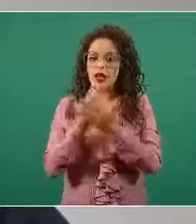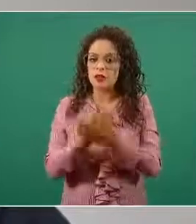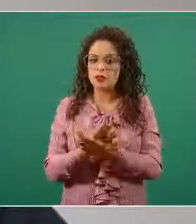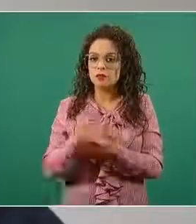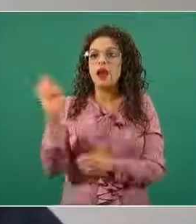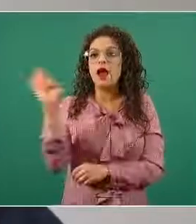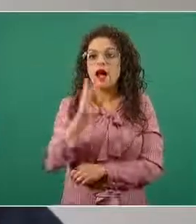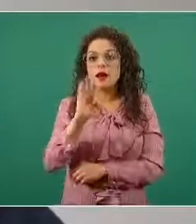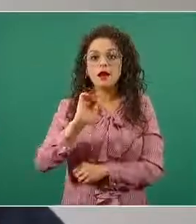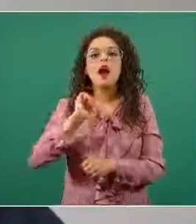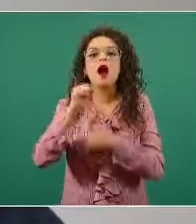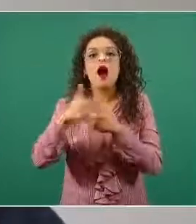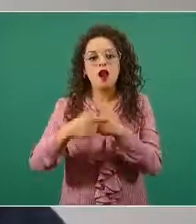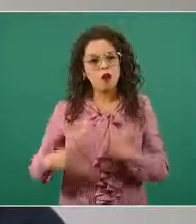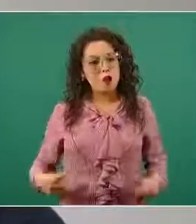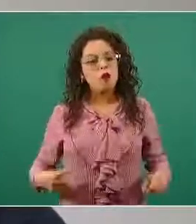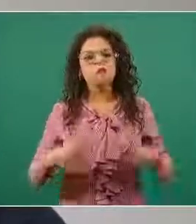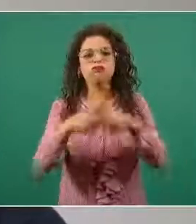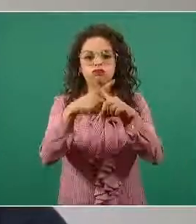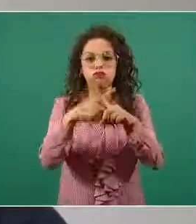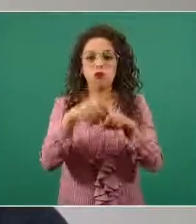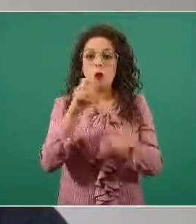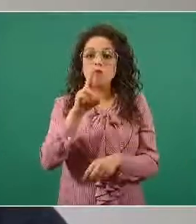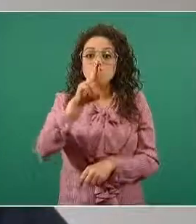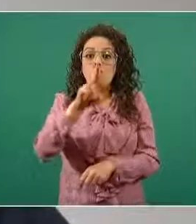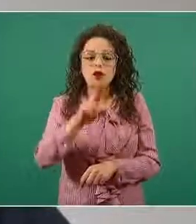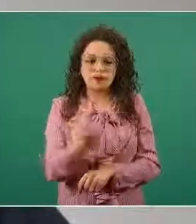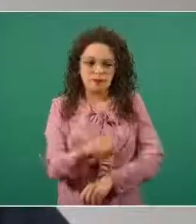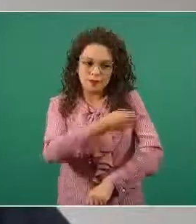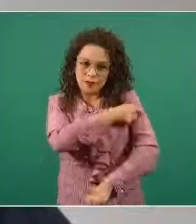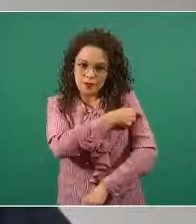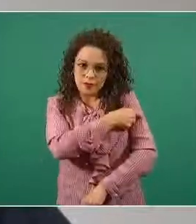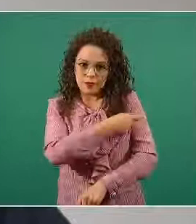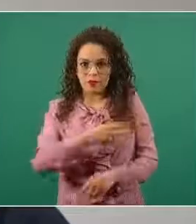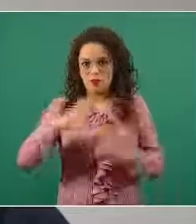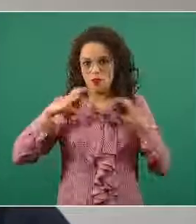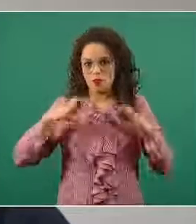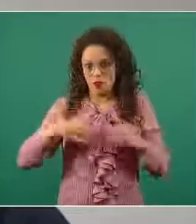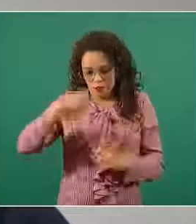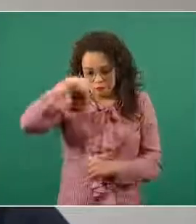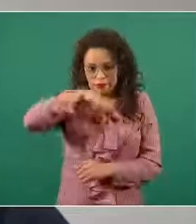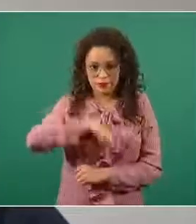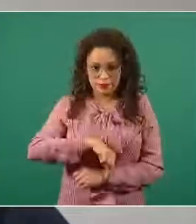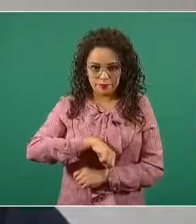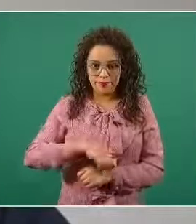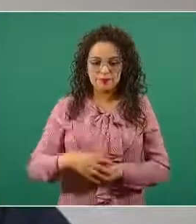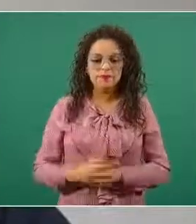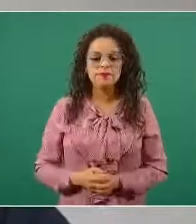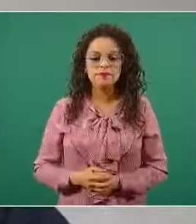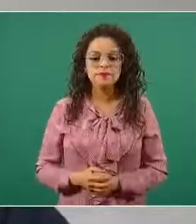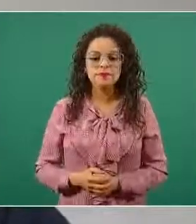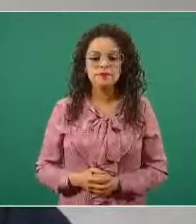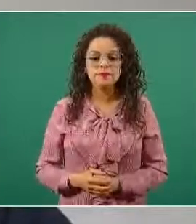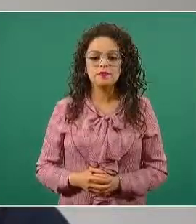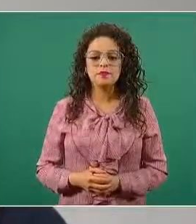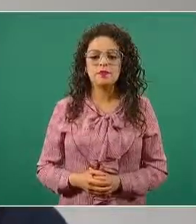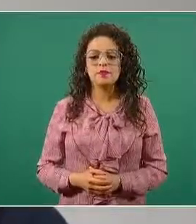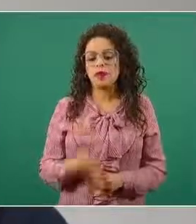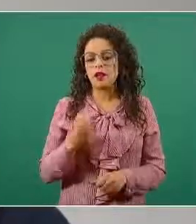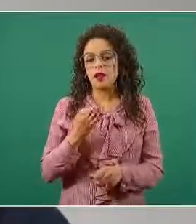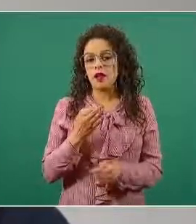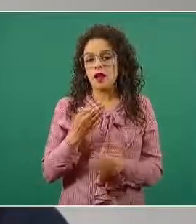ocurrir un evento supuestamente atribuible a la vacunación e inmunización. La gran mayoría de los eventos hasta el